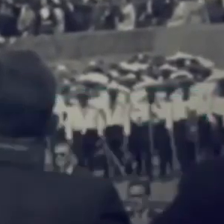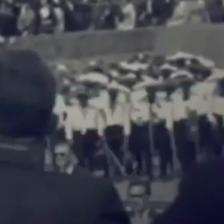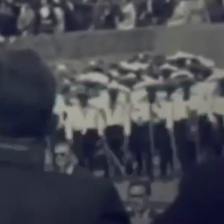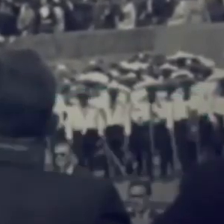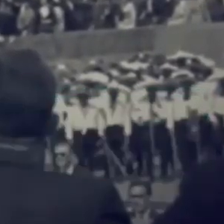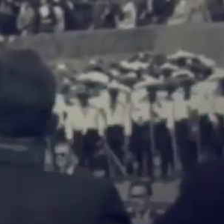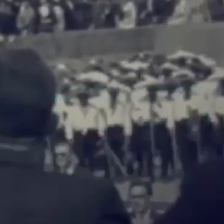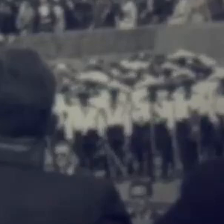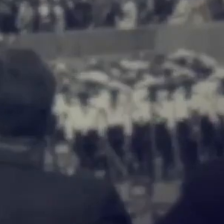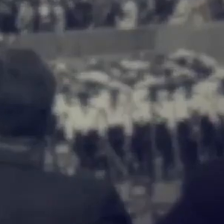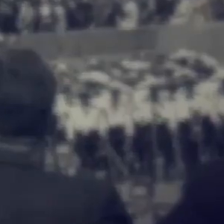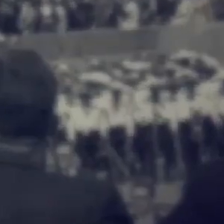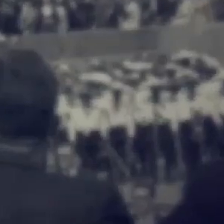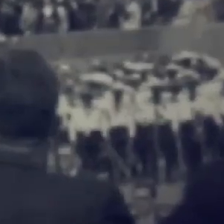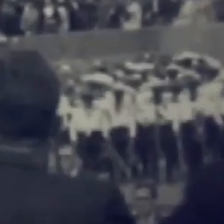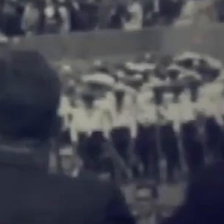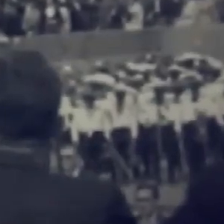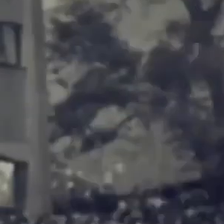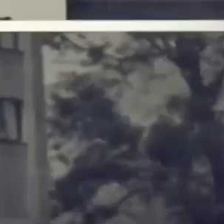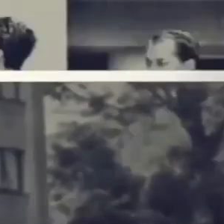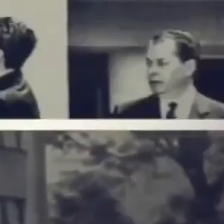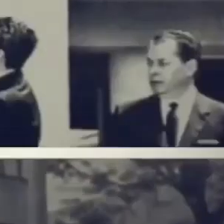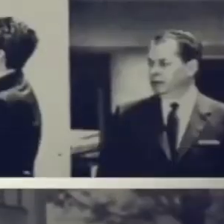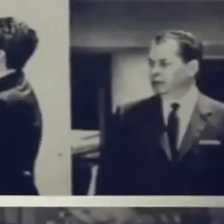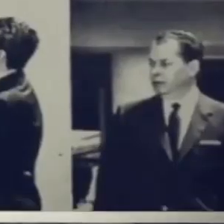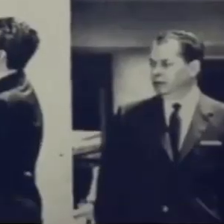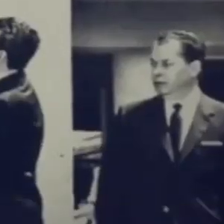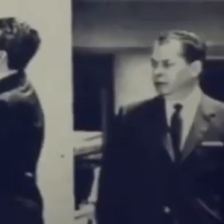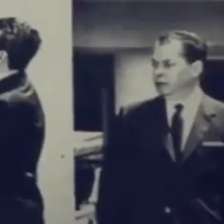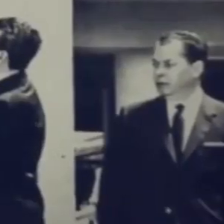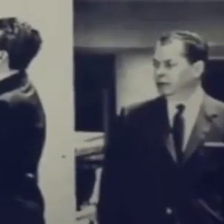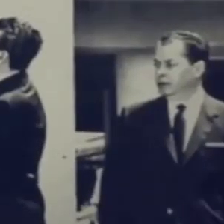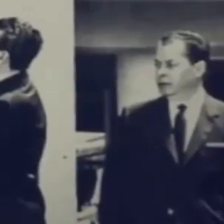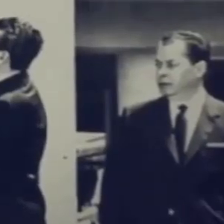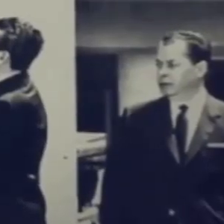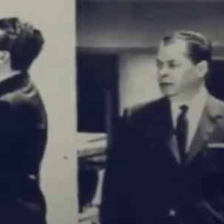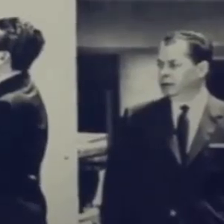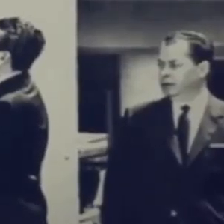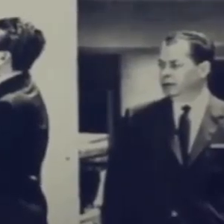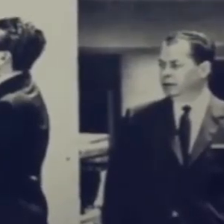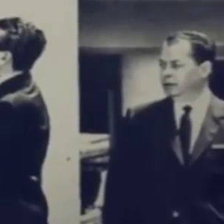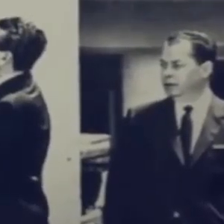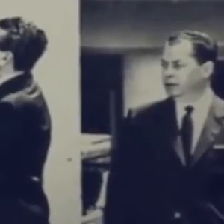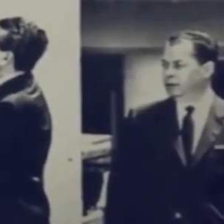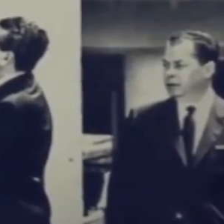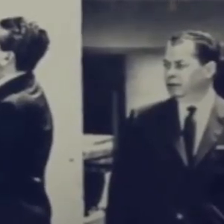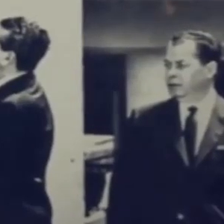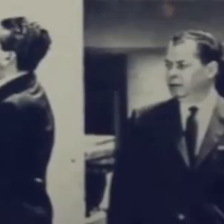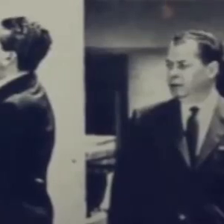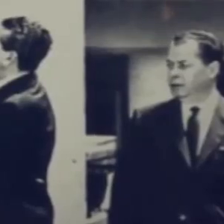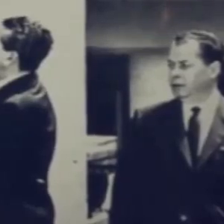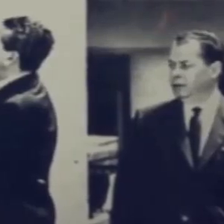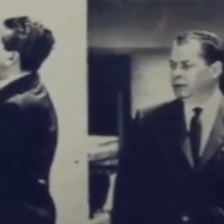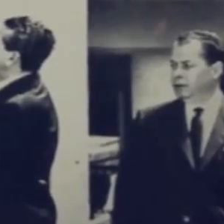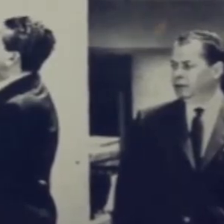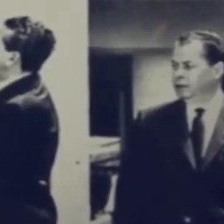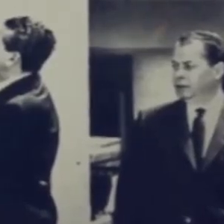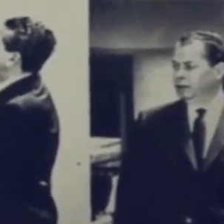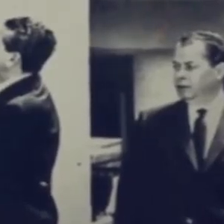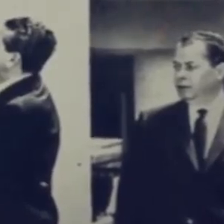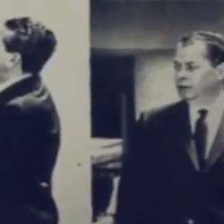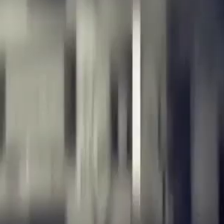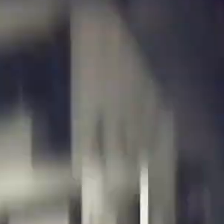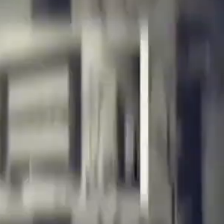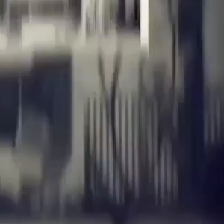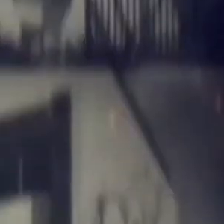También la recorrieron Charles de Gaulle, el Mariscal Tito, entre otros. Se inaugura el Centro Médico Nacional Siglo XXI, referente médico en